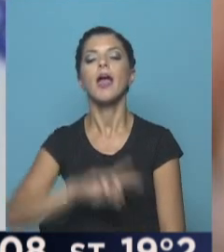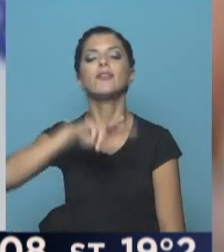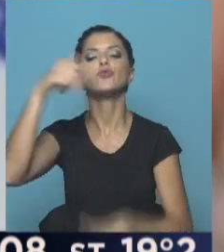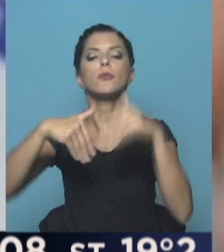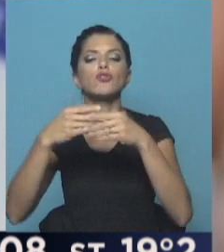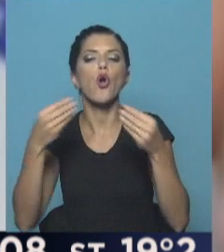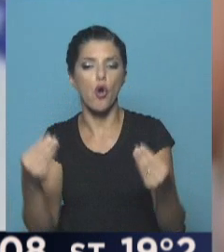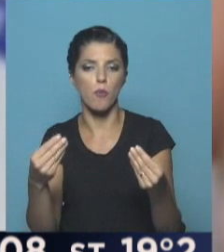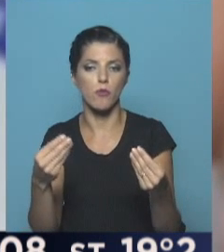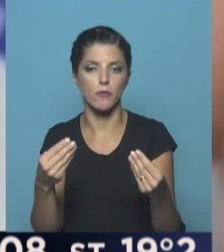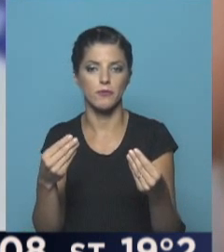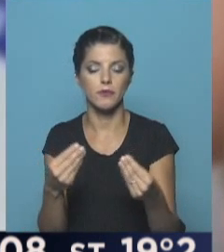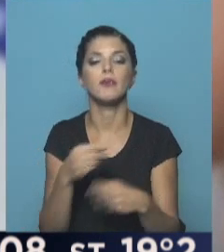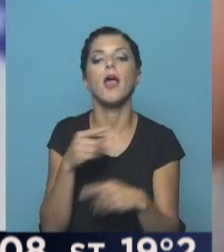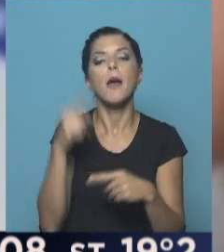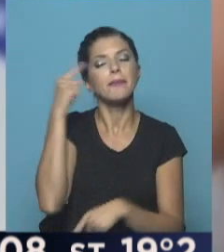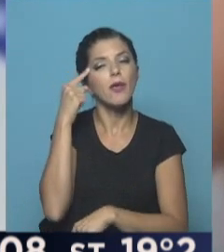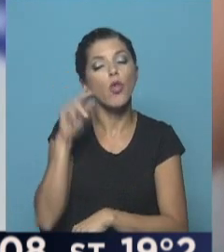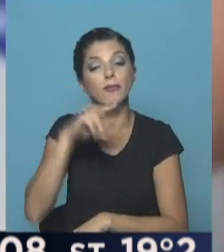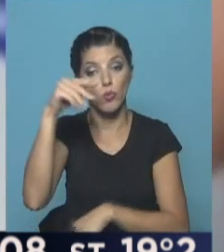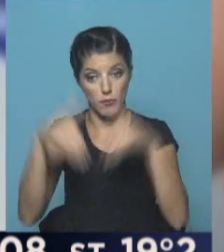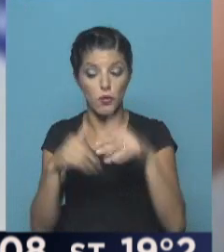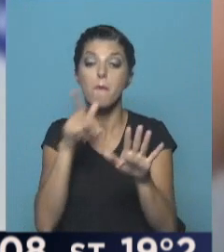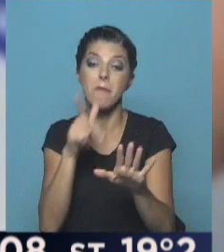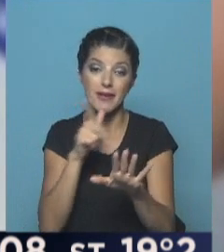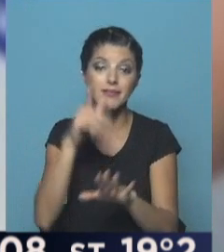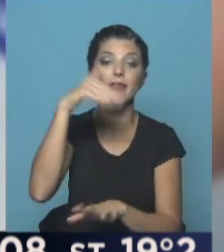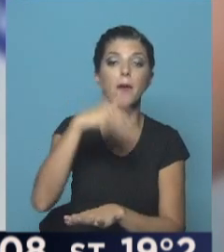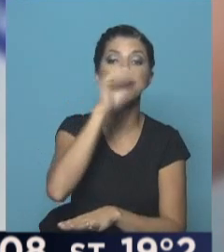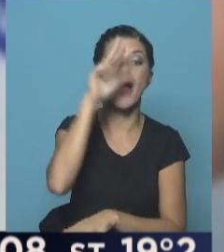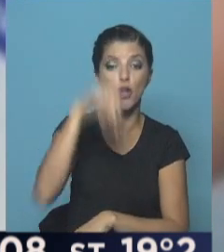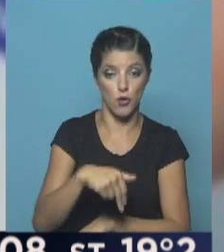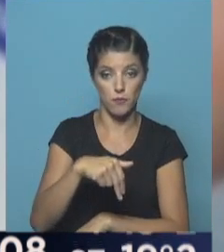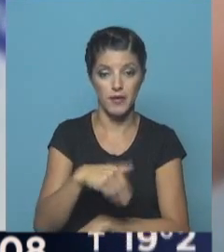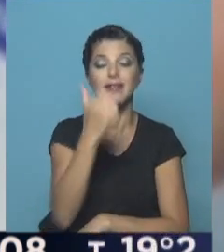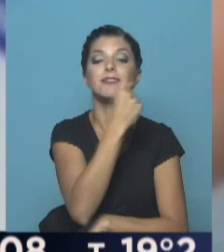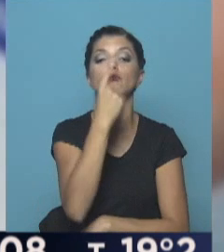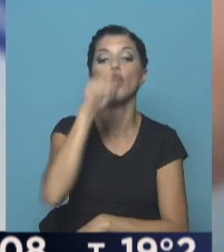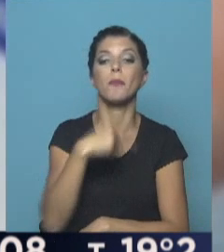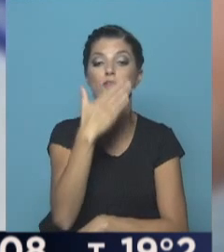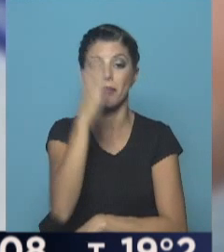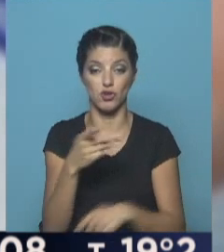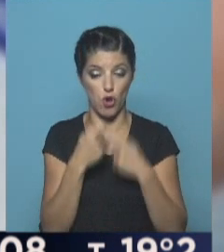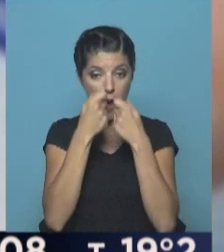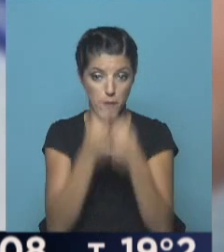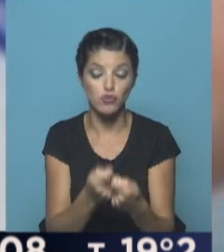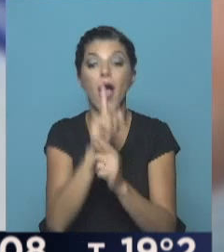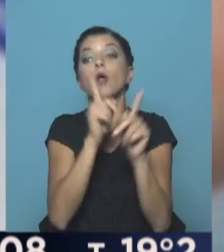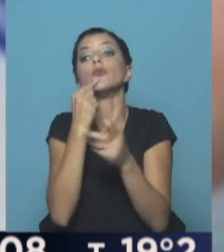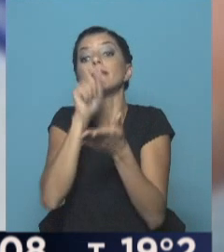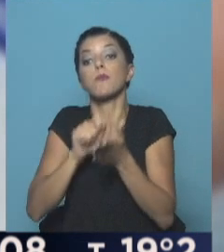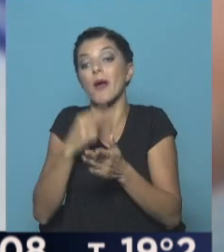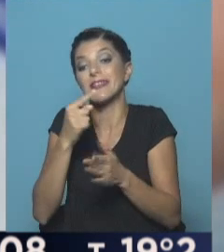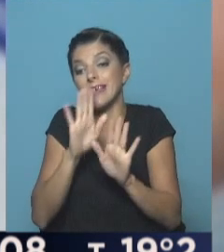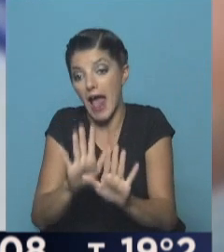vuelta? ¿Cuál es la intención de voto en segunda vuelta? Todo indica que Emmanuel Macron se va a quedar por lo menos con el 61,5%, según dicen los